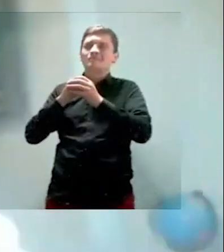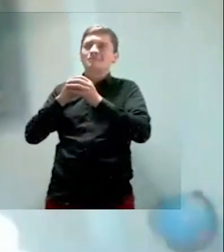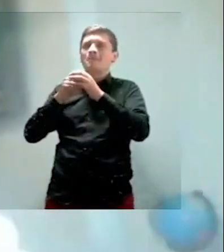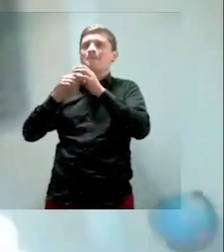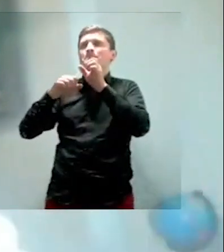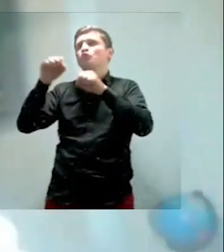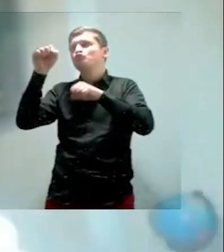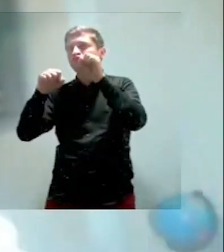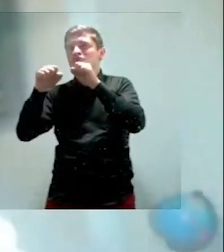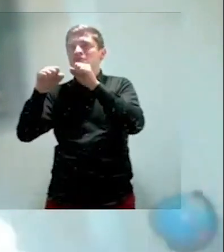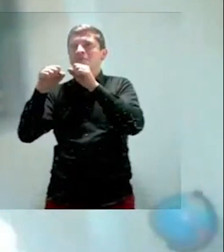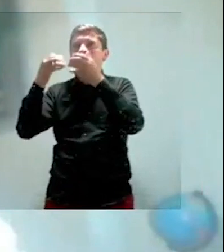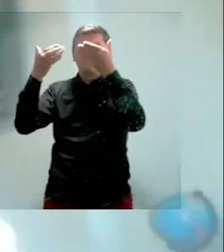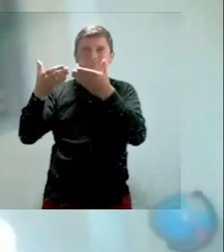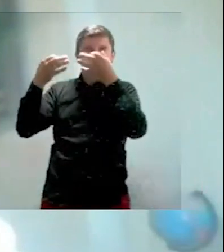autoridad, y